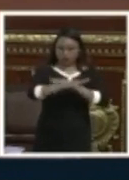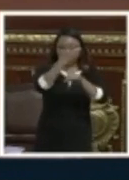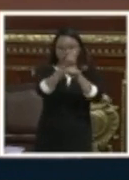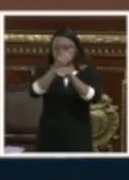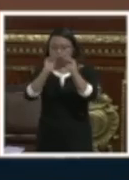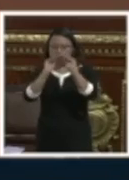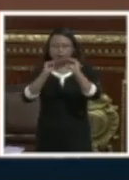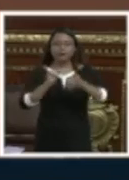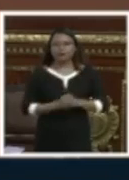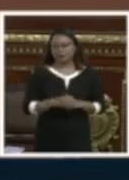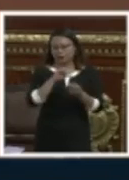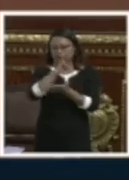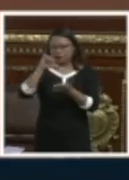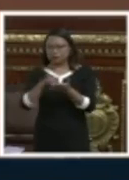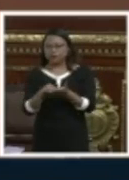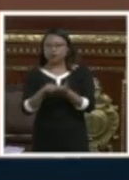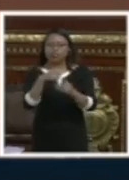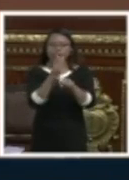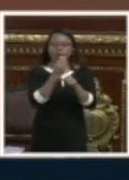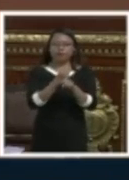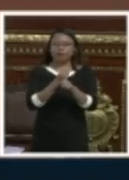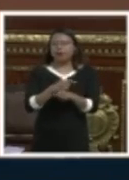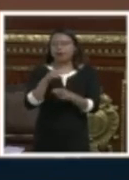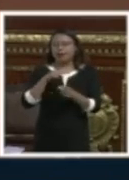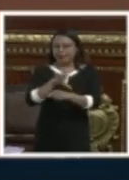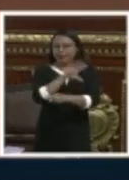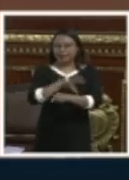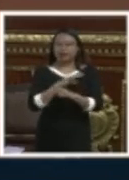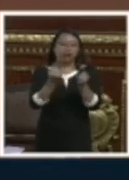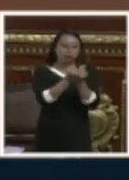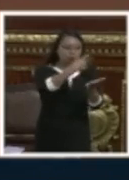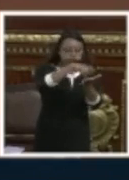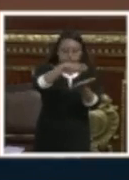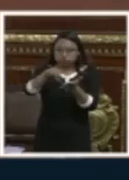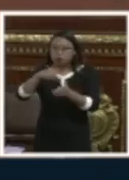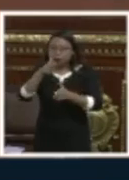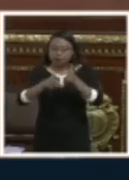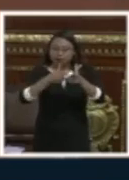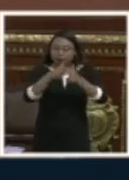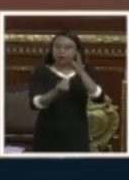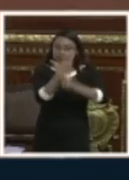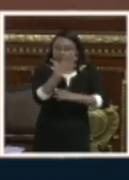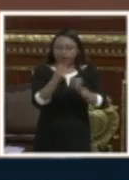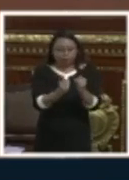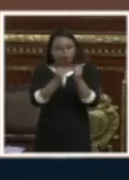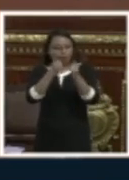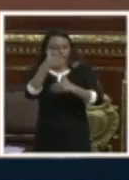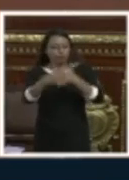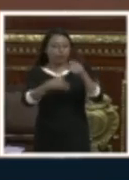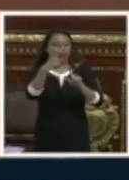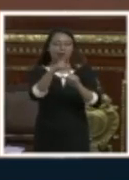alimentación eléctrica Buen Tono. También en la adquisición de trenes nuevos y el reforzamiento en proceso de la línea